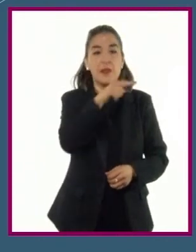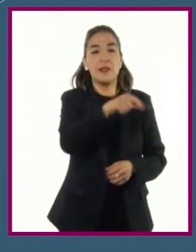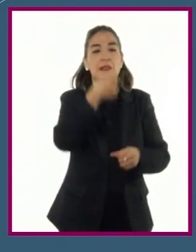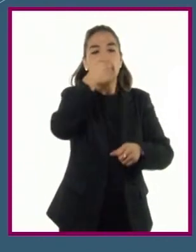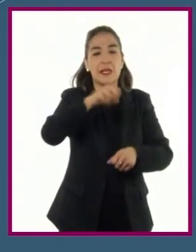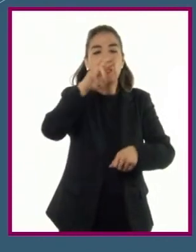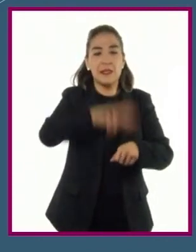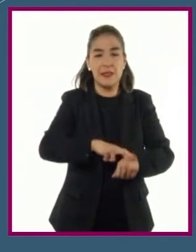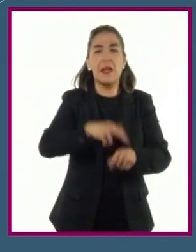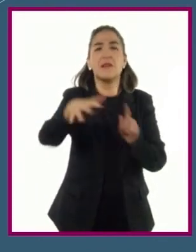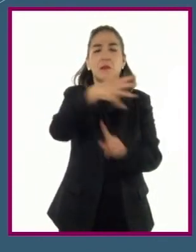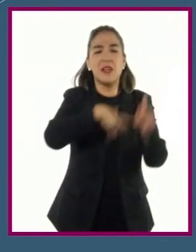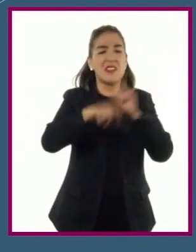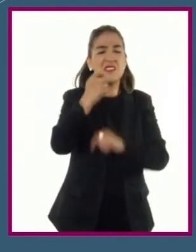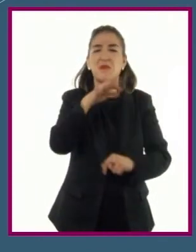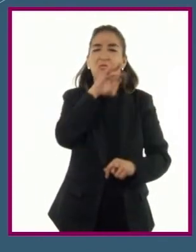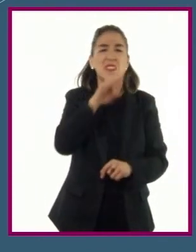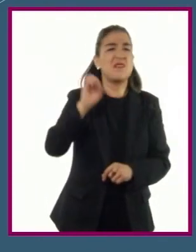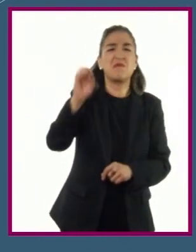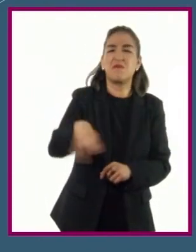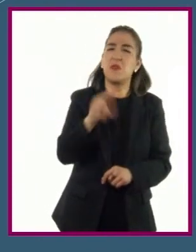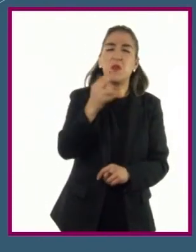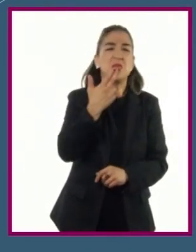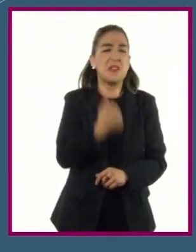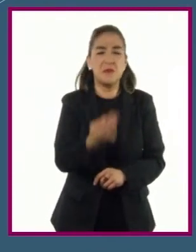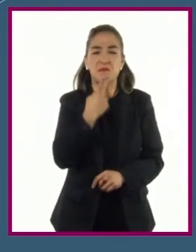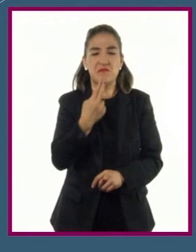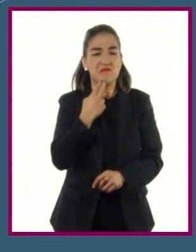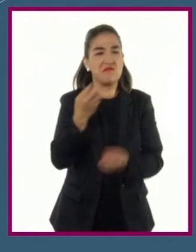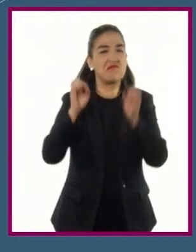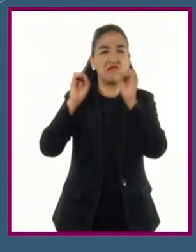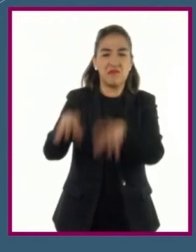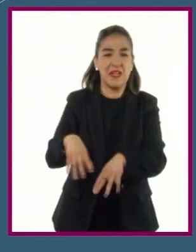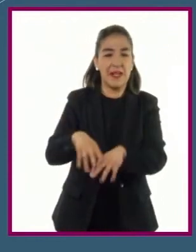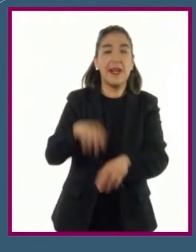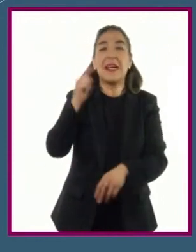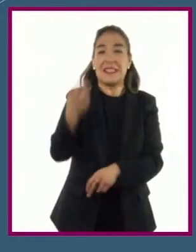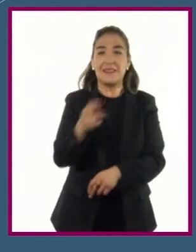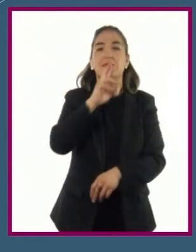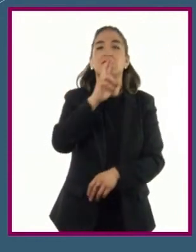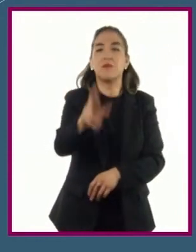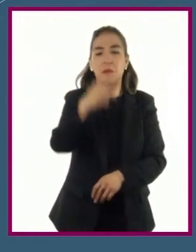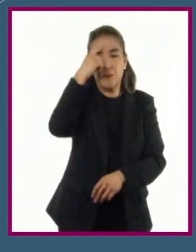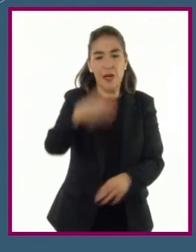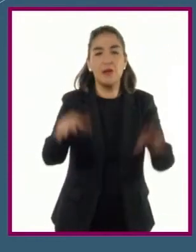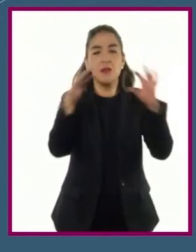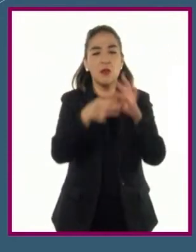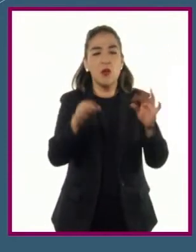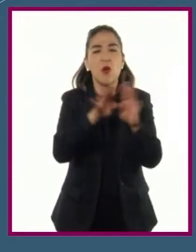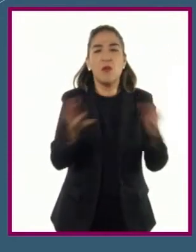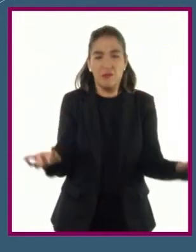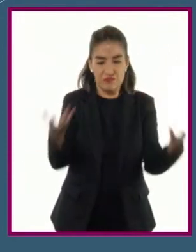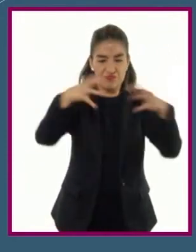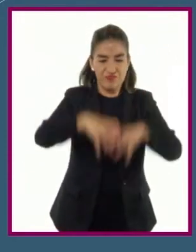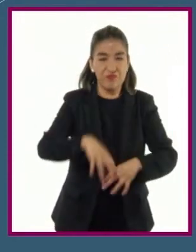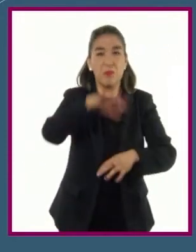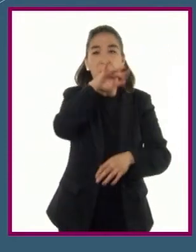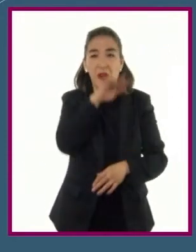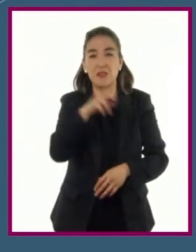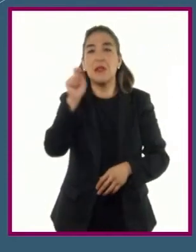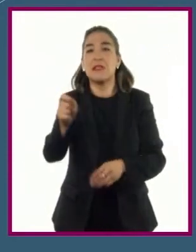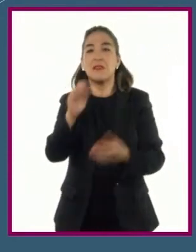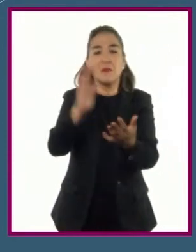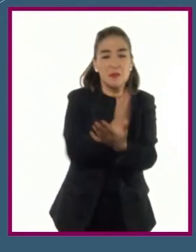es todo aquello que ya no usamos y consideramos como desecho. Es el resultado de mezclar desechos orgánicos